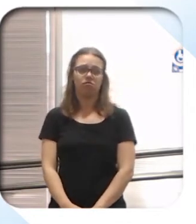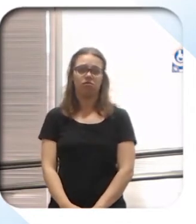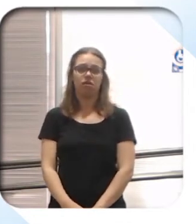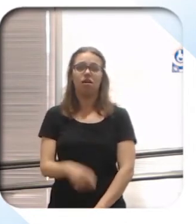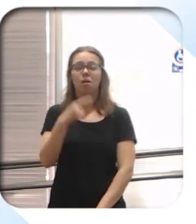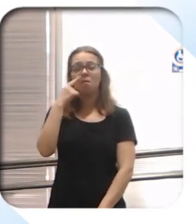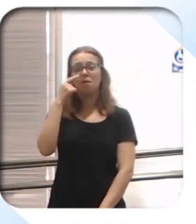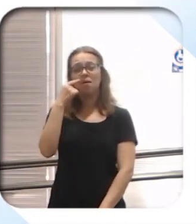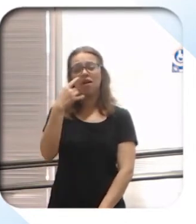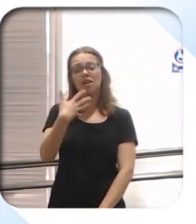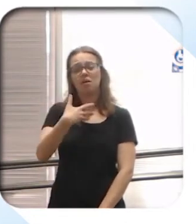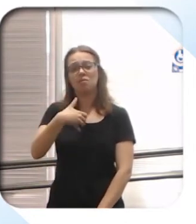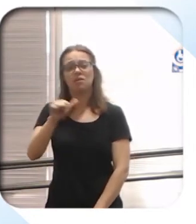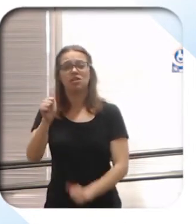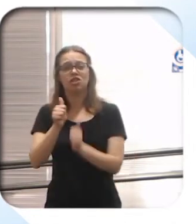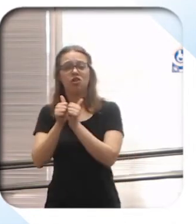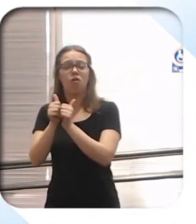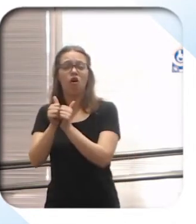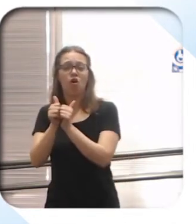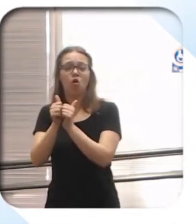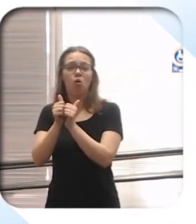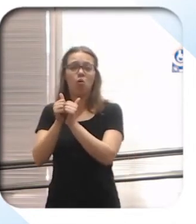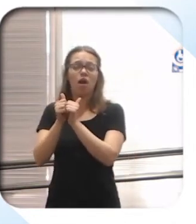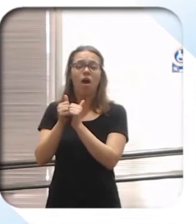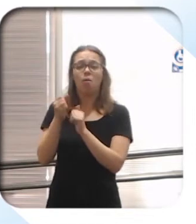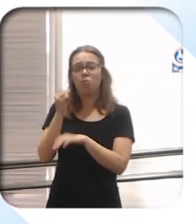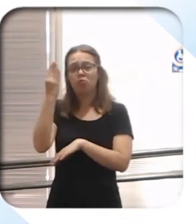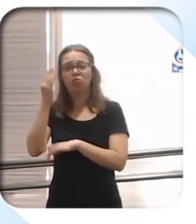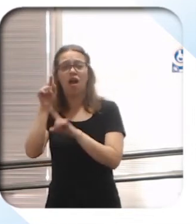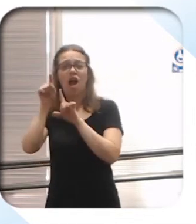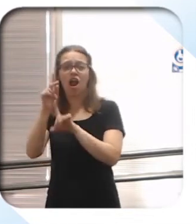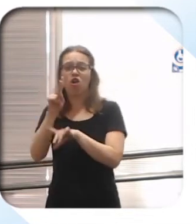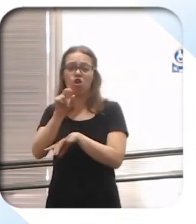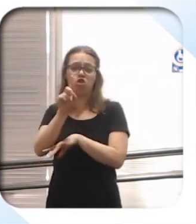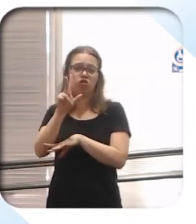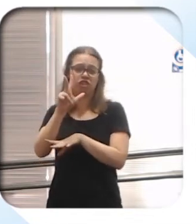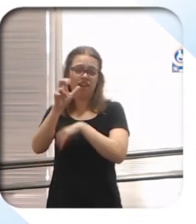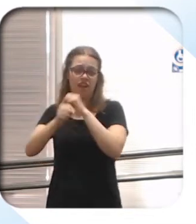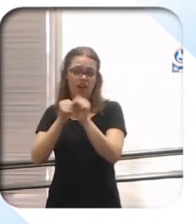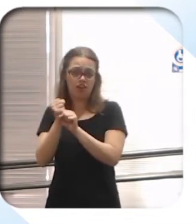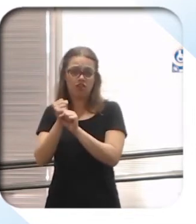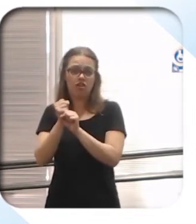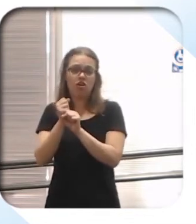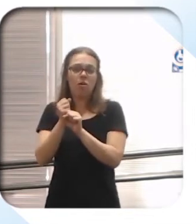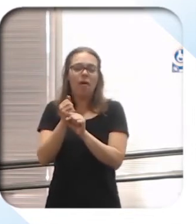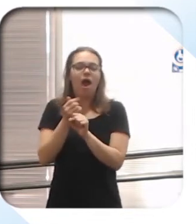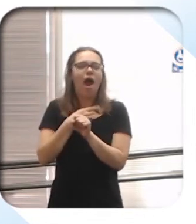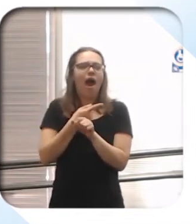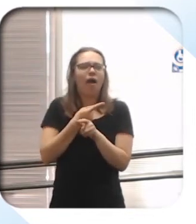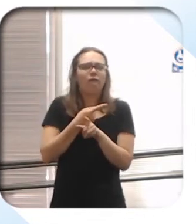Mi padre me llevó con una prostituta a los 12 años. Tenía miedo que fuera marica.